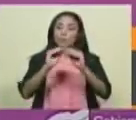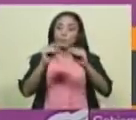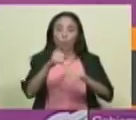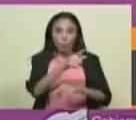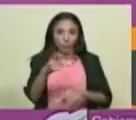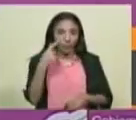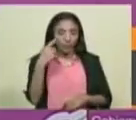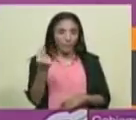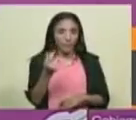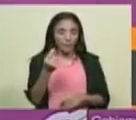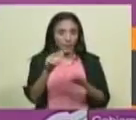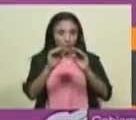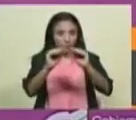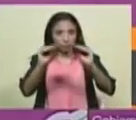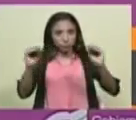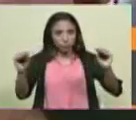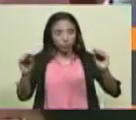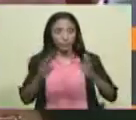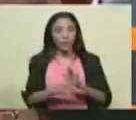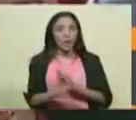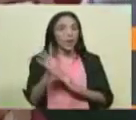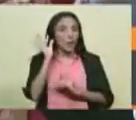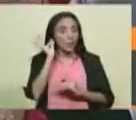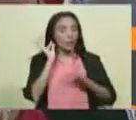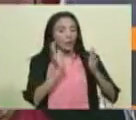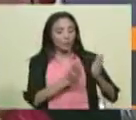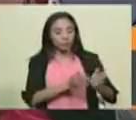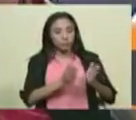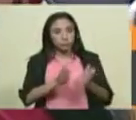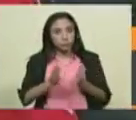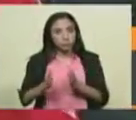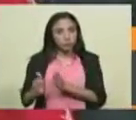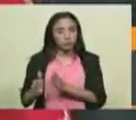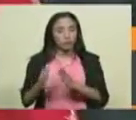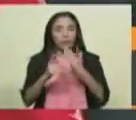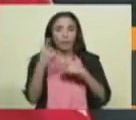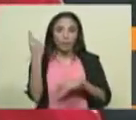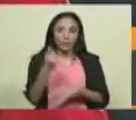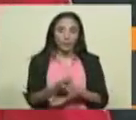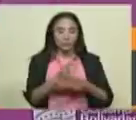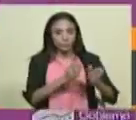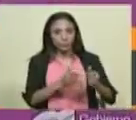ustedes mujeres que me escuchan, ustedes mujeres que me ven, les hago un llamado.